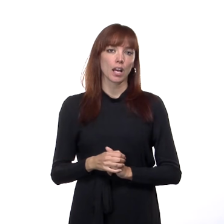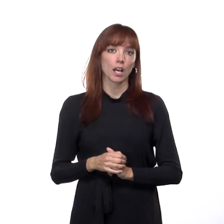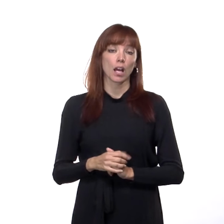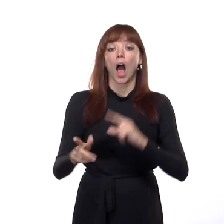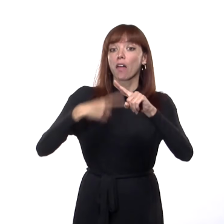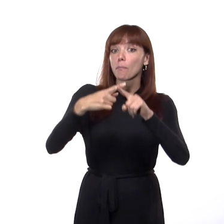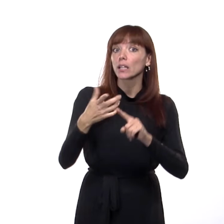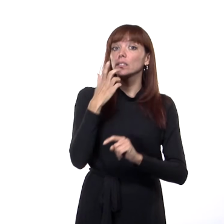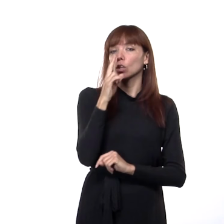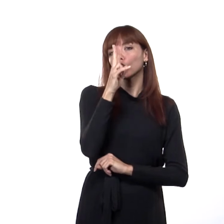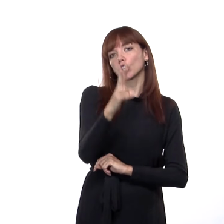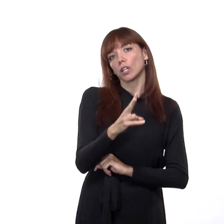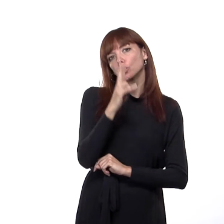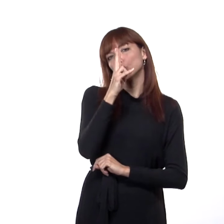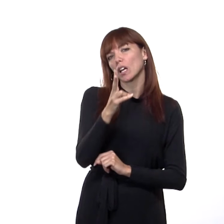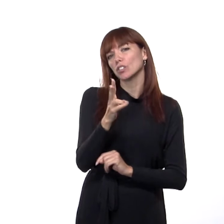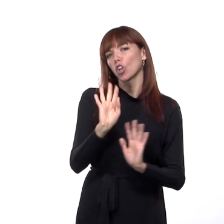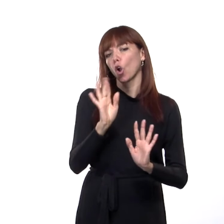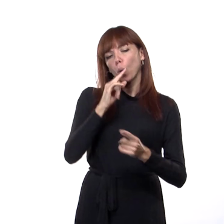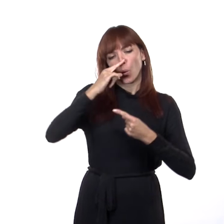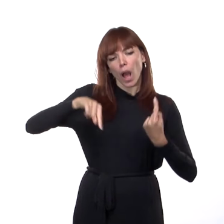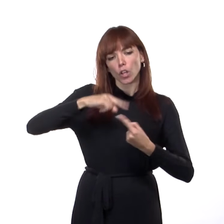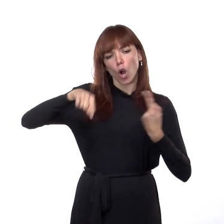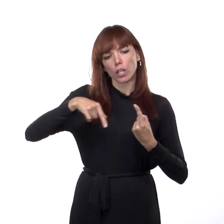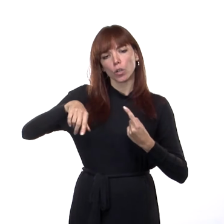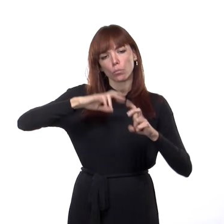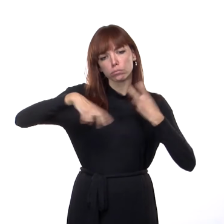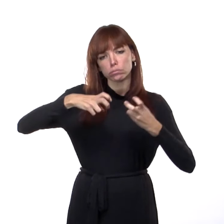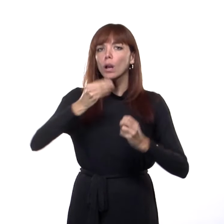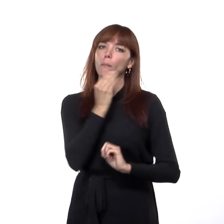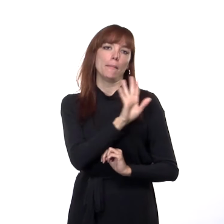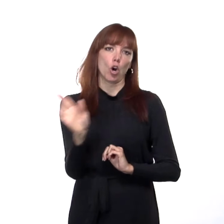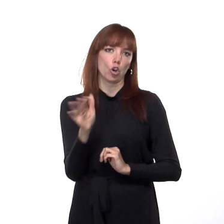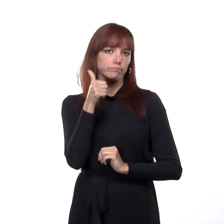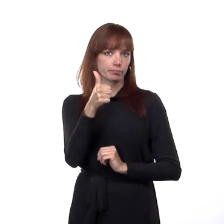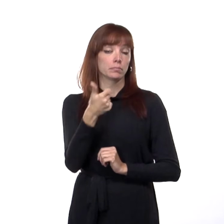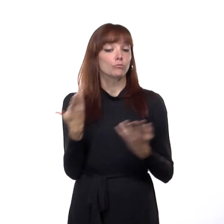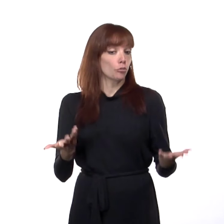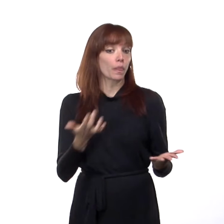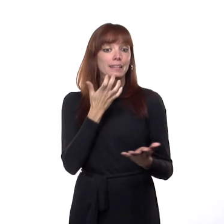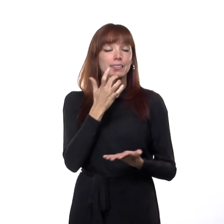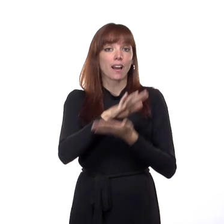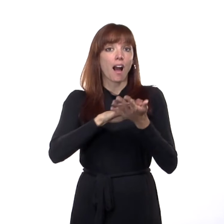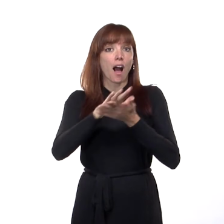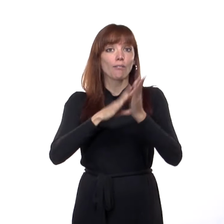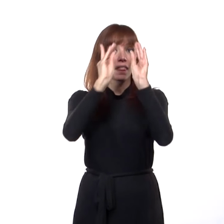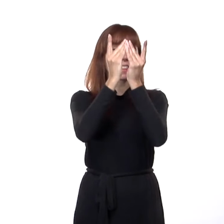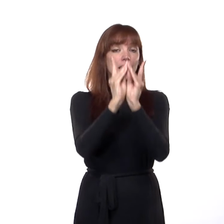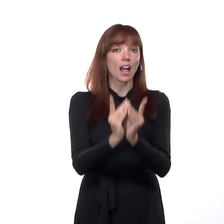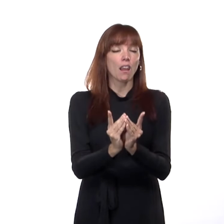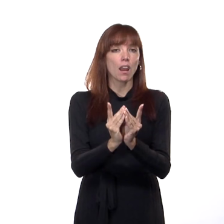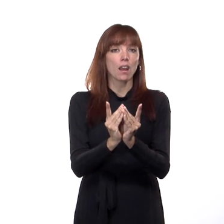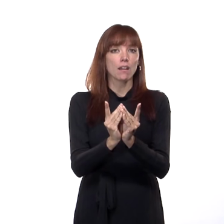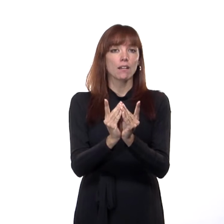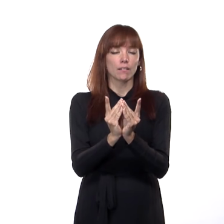cada dos años y melo de nuevas cada año mejor que mejor con lo cual hay veces que cuando se habla de digitalización se habla